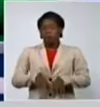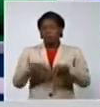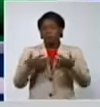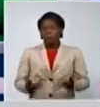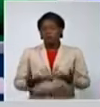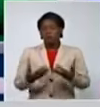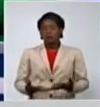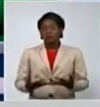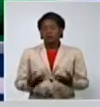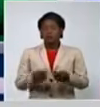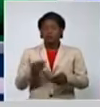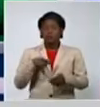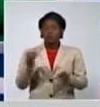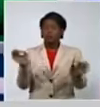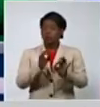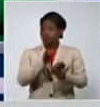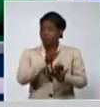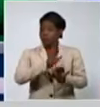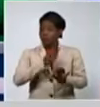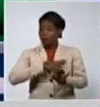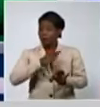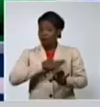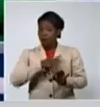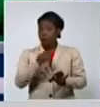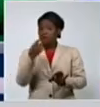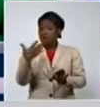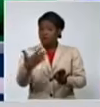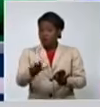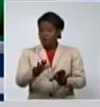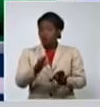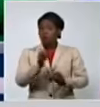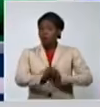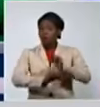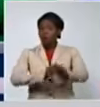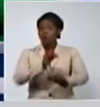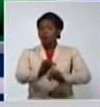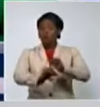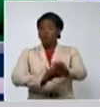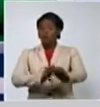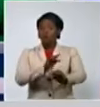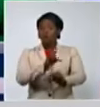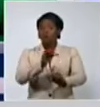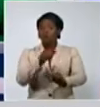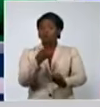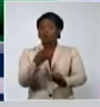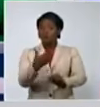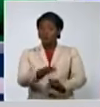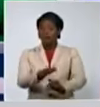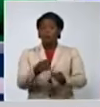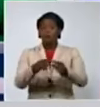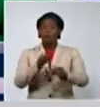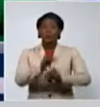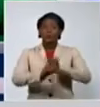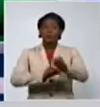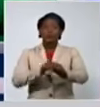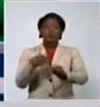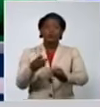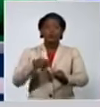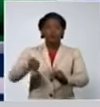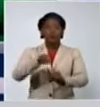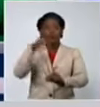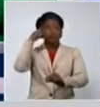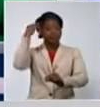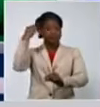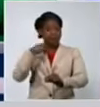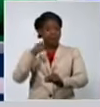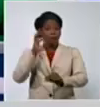que vamos a tenerlo que poner. Porque como también ratificamos, aunque se administre la vacuna,